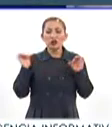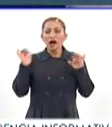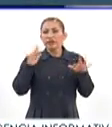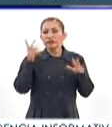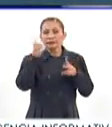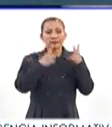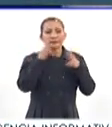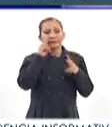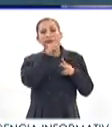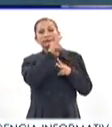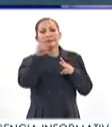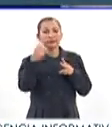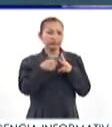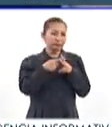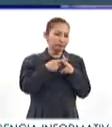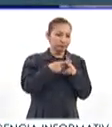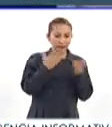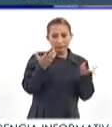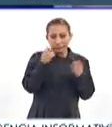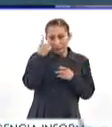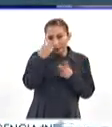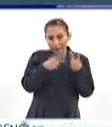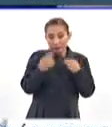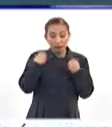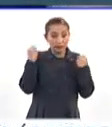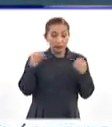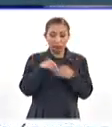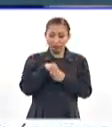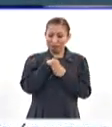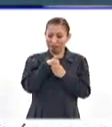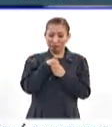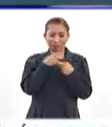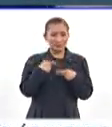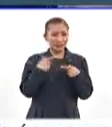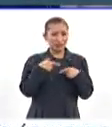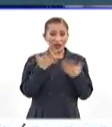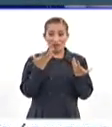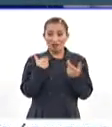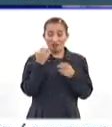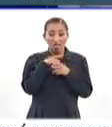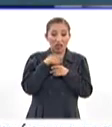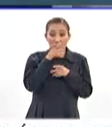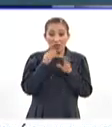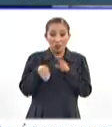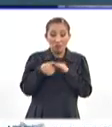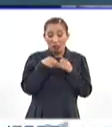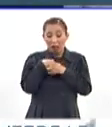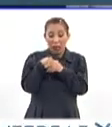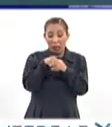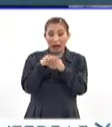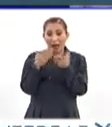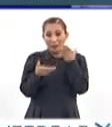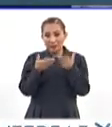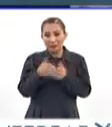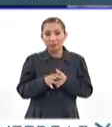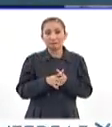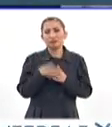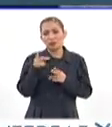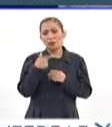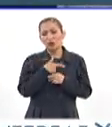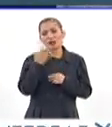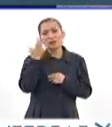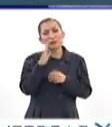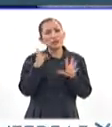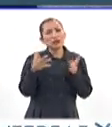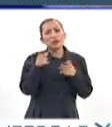asistentes normalmente ustedes cuentan, porque bueno, yo he venido y son verdaderos ríos de gente que ni siquiera casi uno se puede mover en algunas ocasiones, pero me